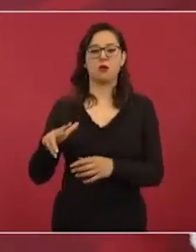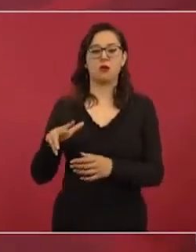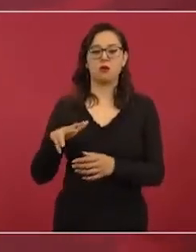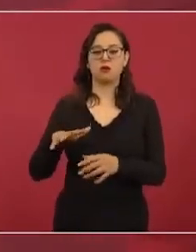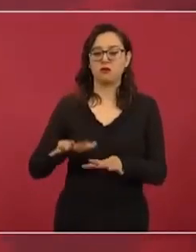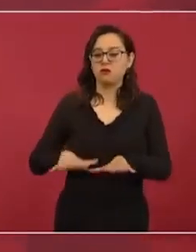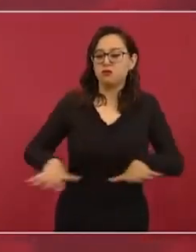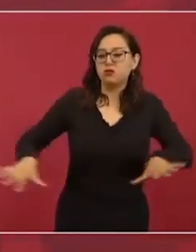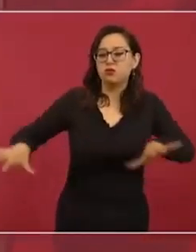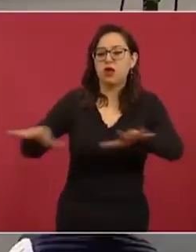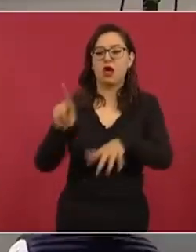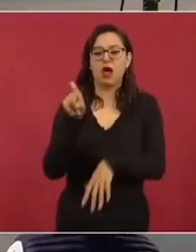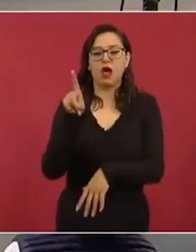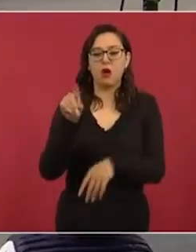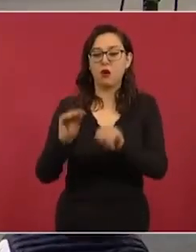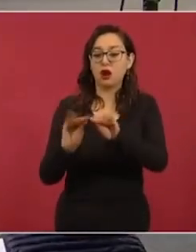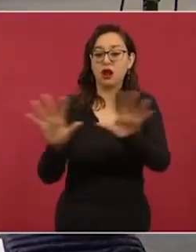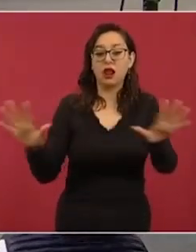¿Sí o no?